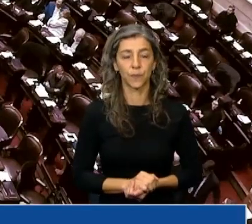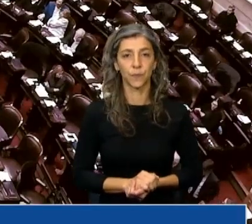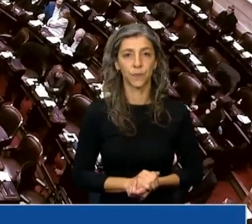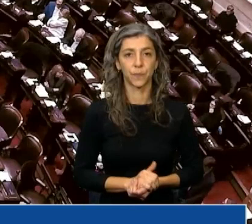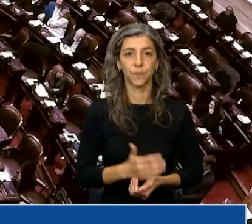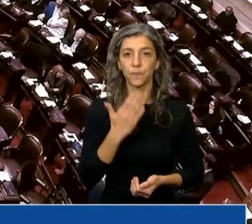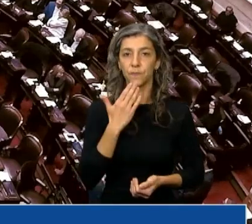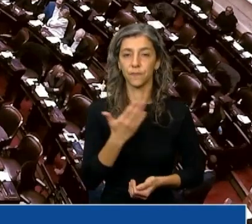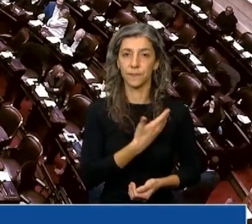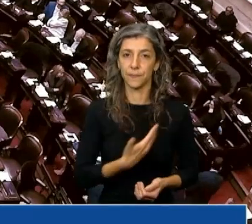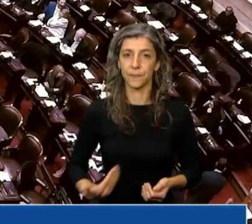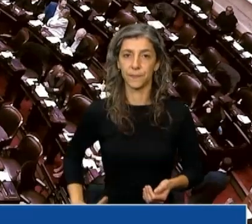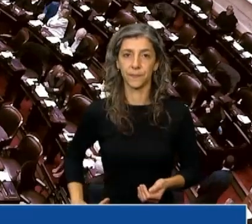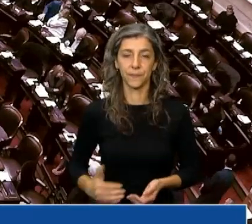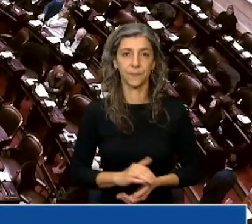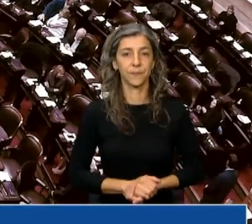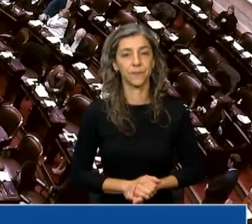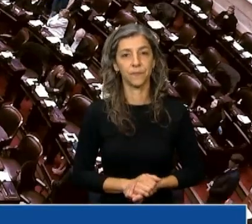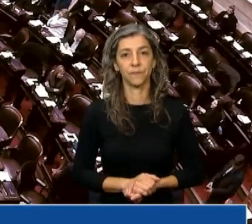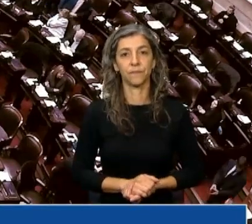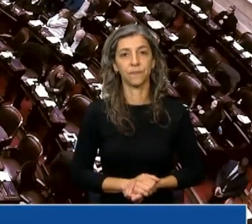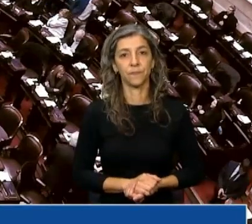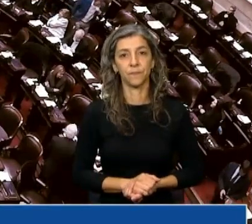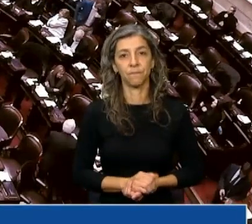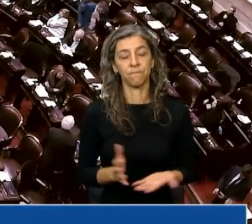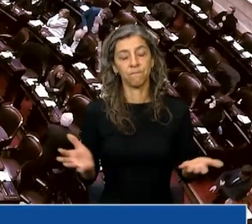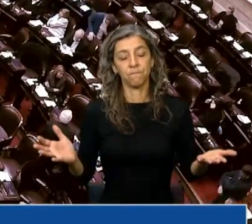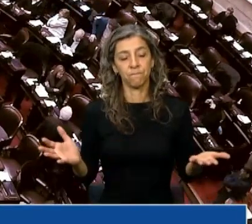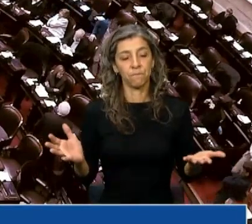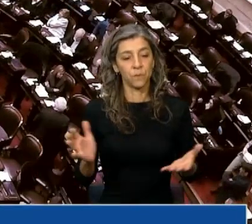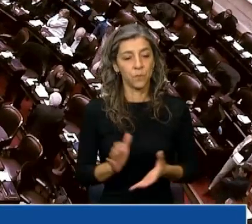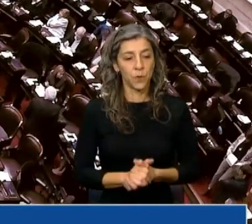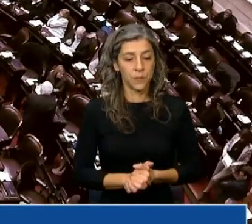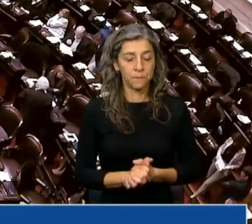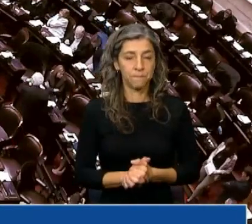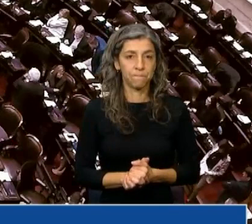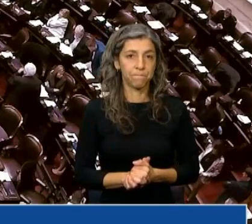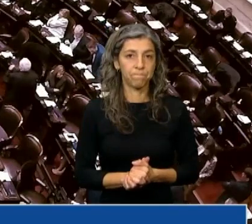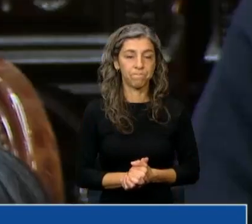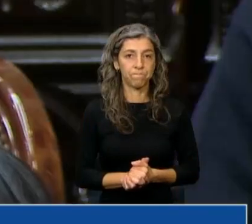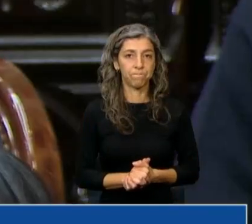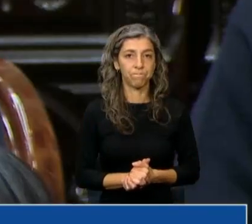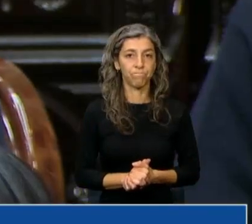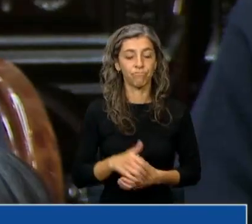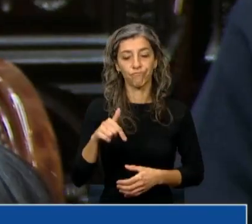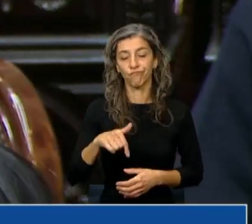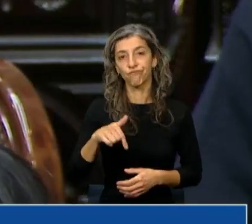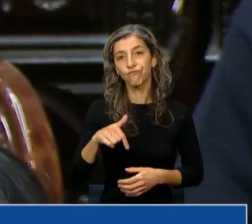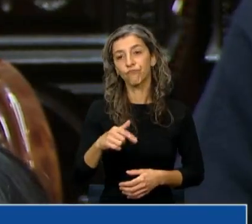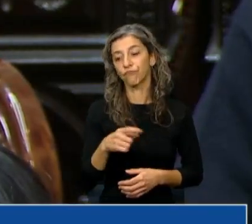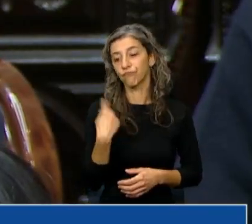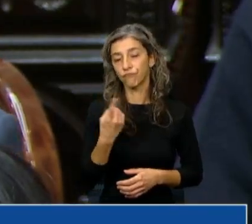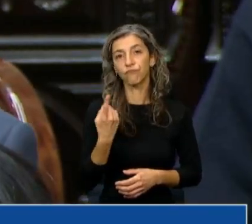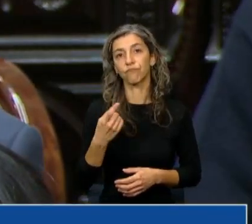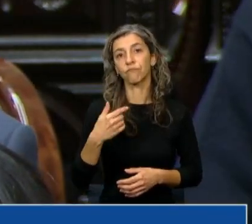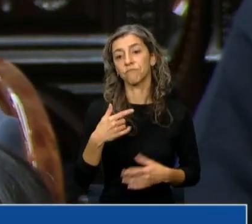Gracias, presidente. Bueno, al fin podemos en esta Cámara